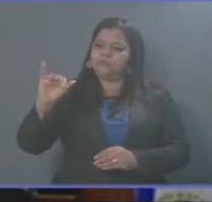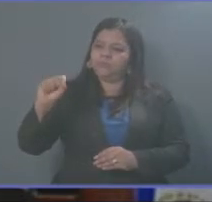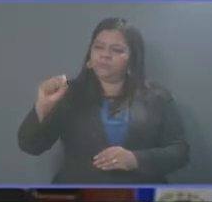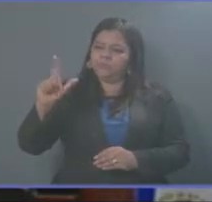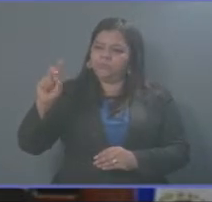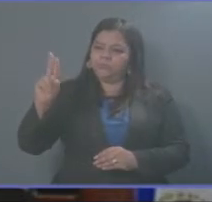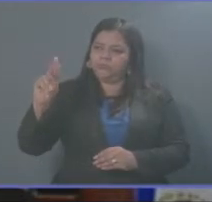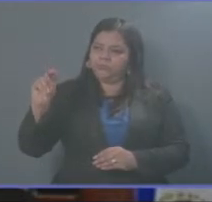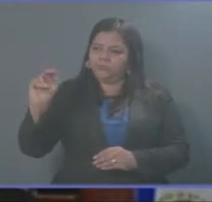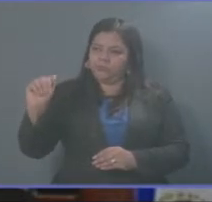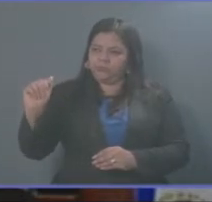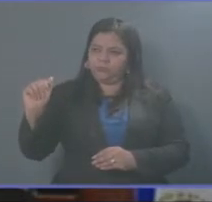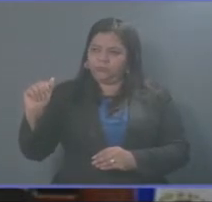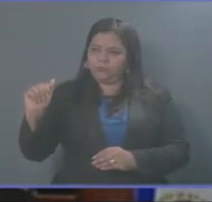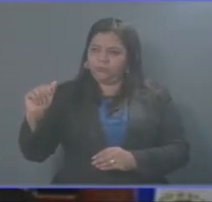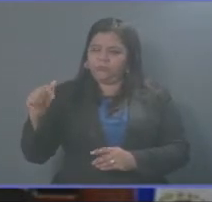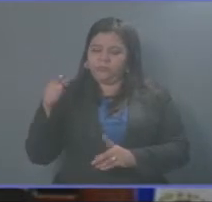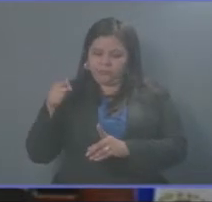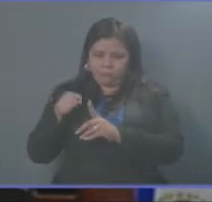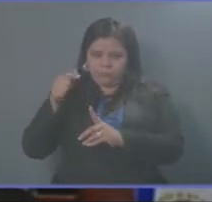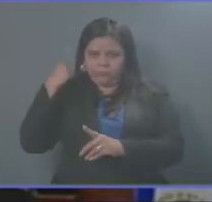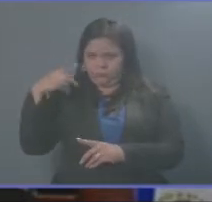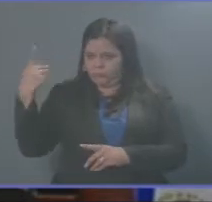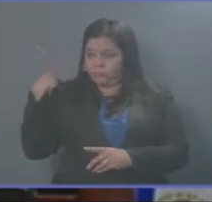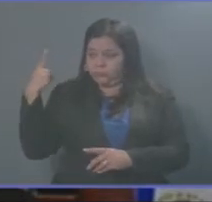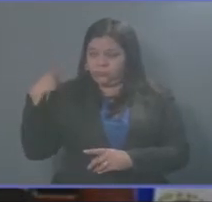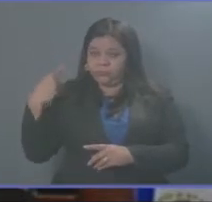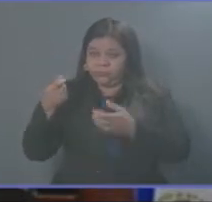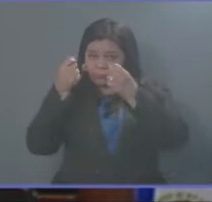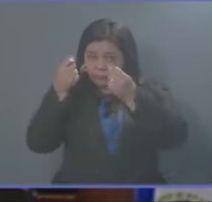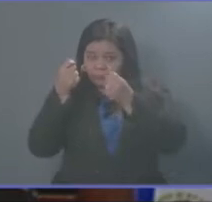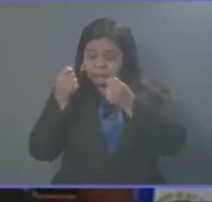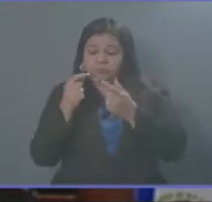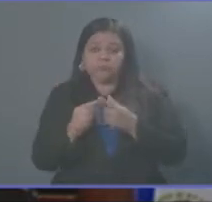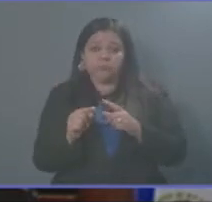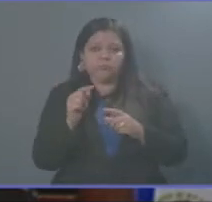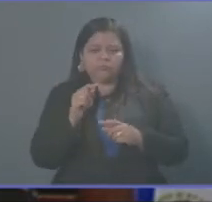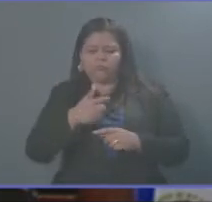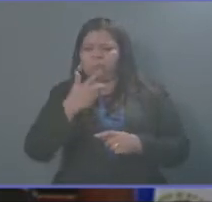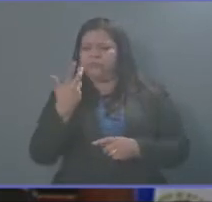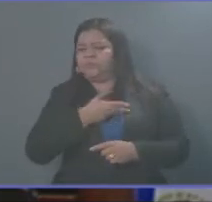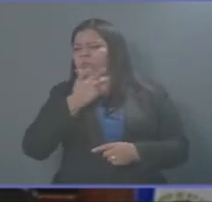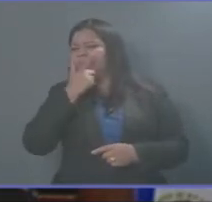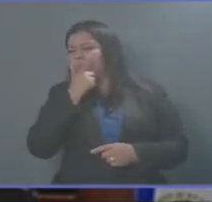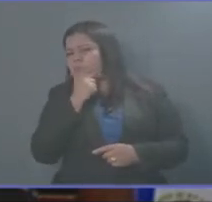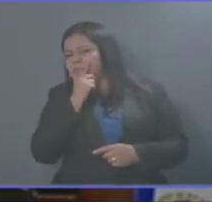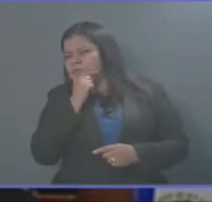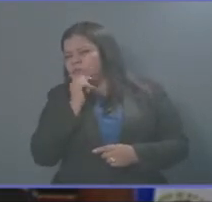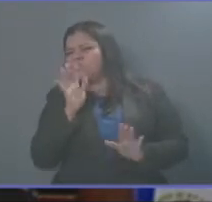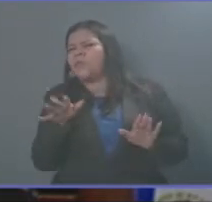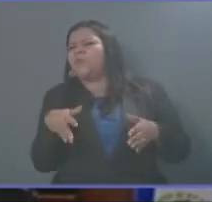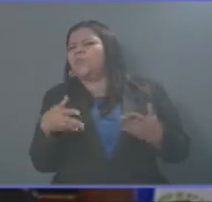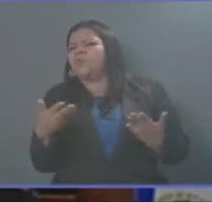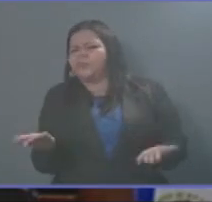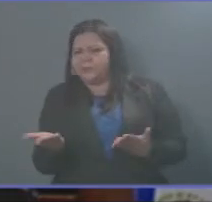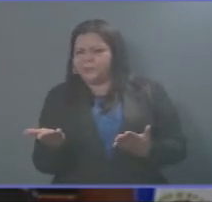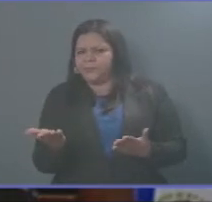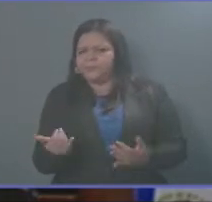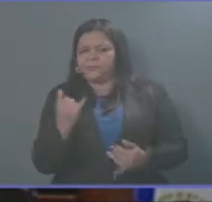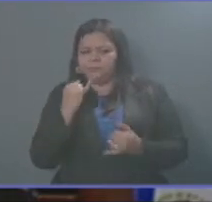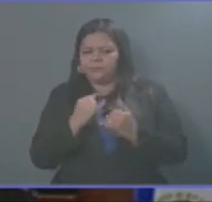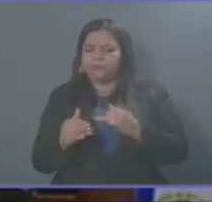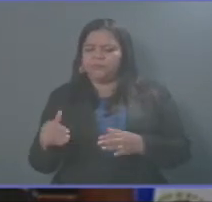mayoritariamente al señor Osiris Luna. Se cuestionó cuál era la razón por la que a final de